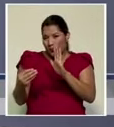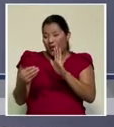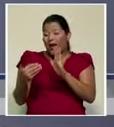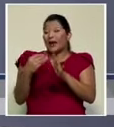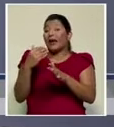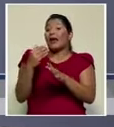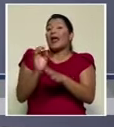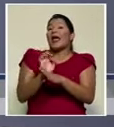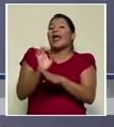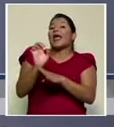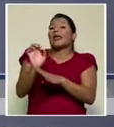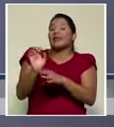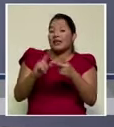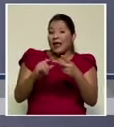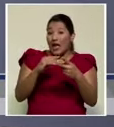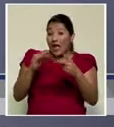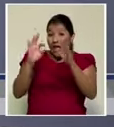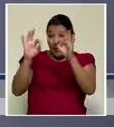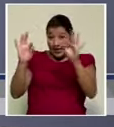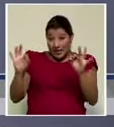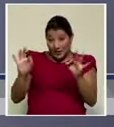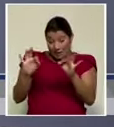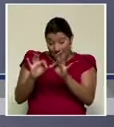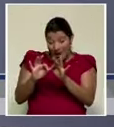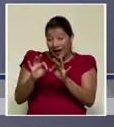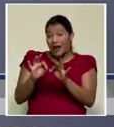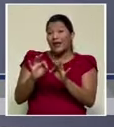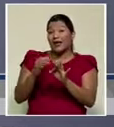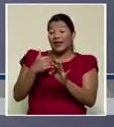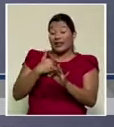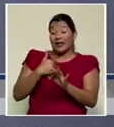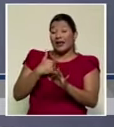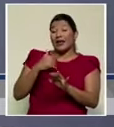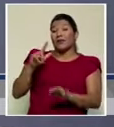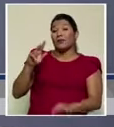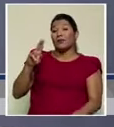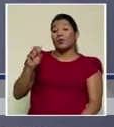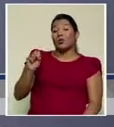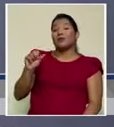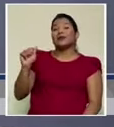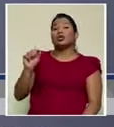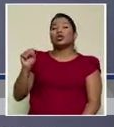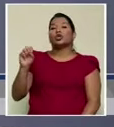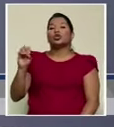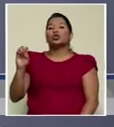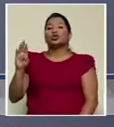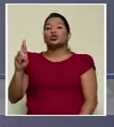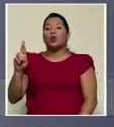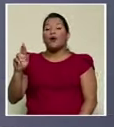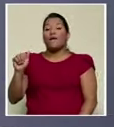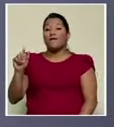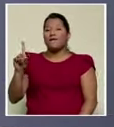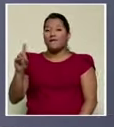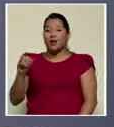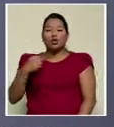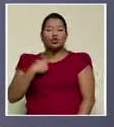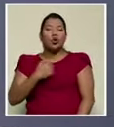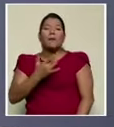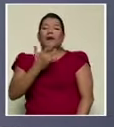ética y la estética de don Luis Antonio Sobrado, no valorando y no comentando